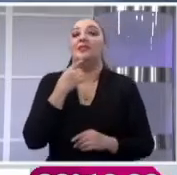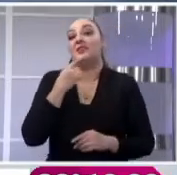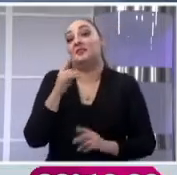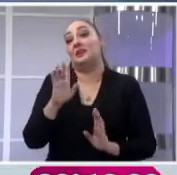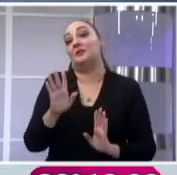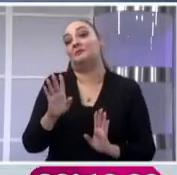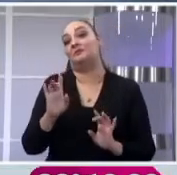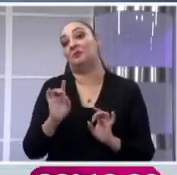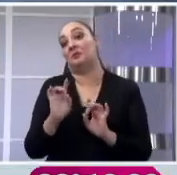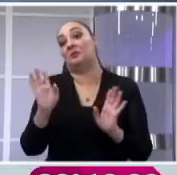noticias 28